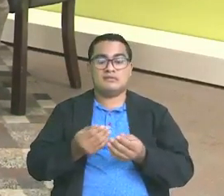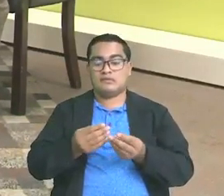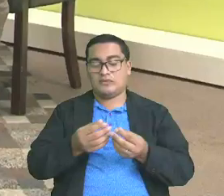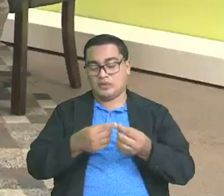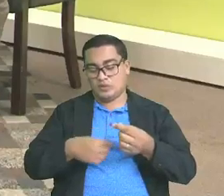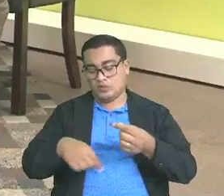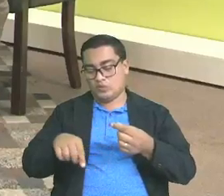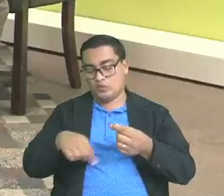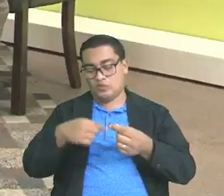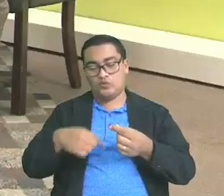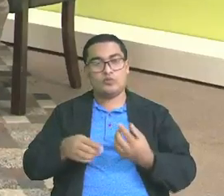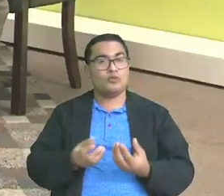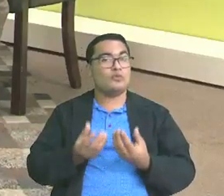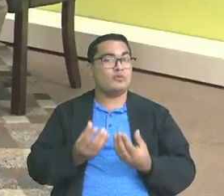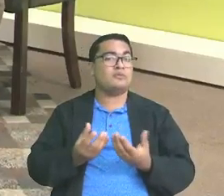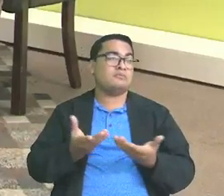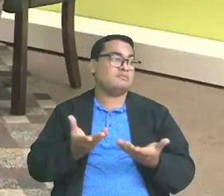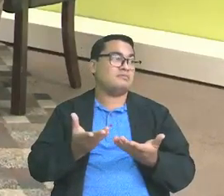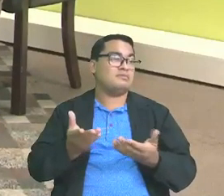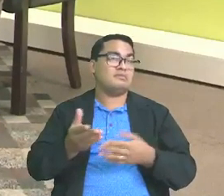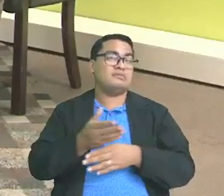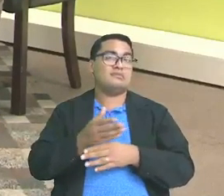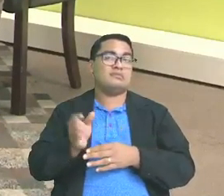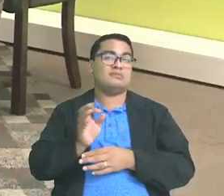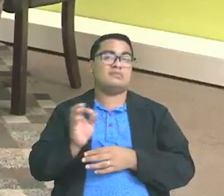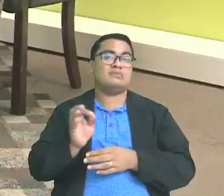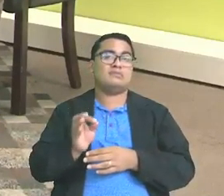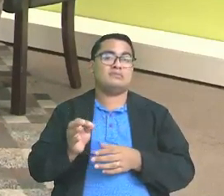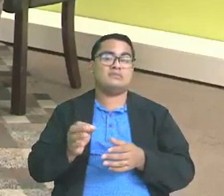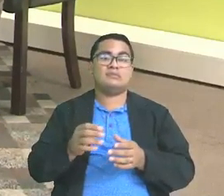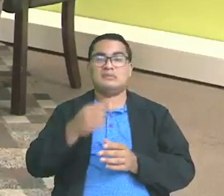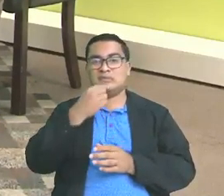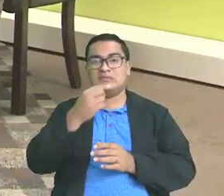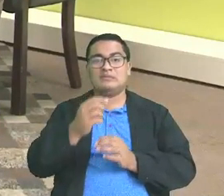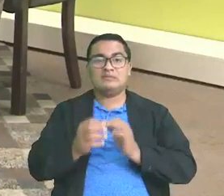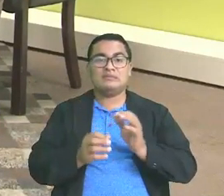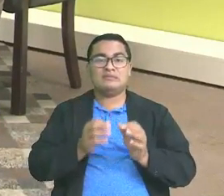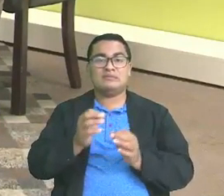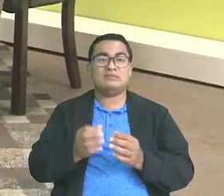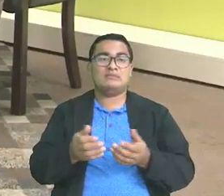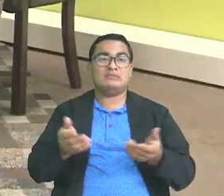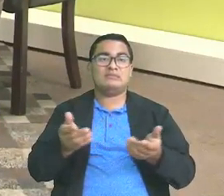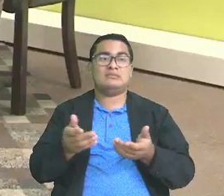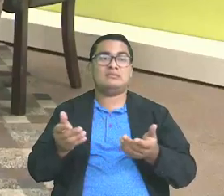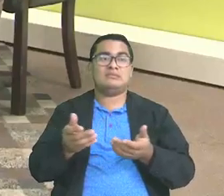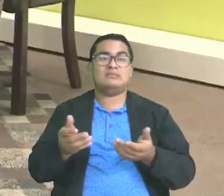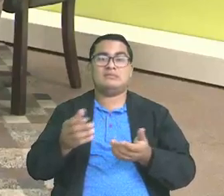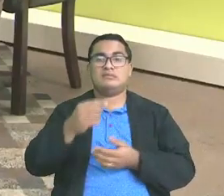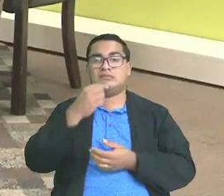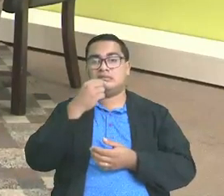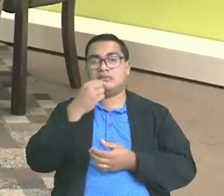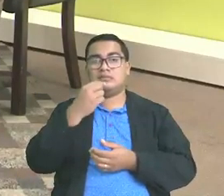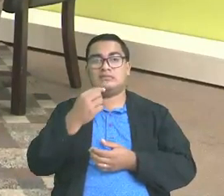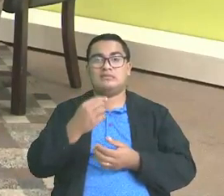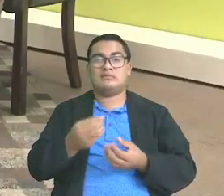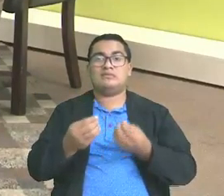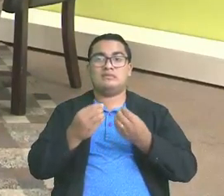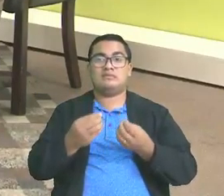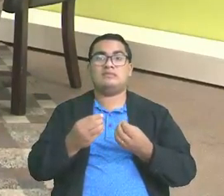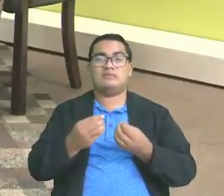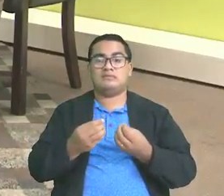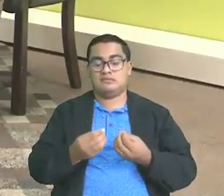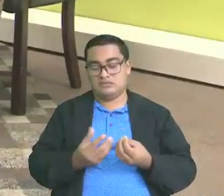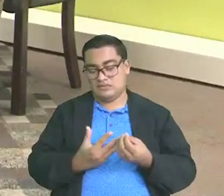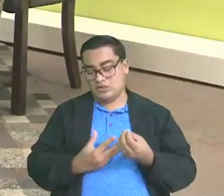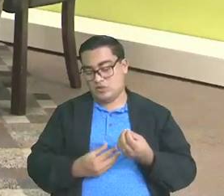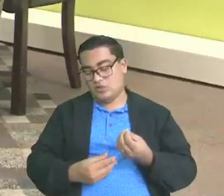la circulación del líquido, por la posición. Por decirlo de cierta manera, exactamente. De pie, pasa. Como hay más presión y el líquido